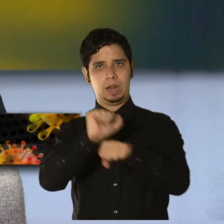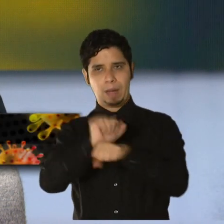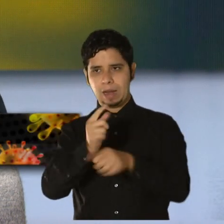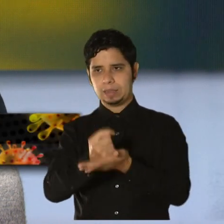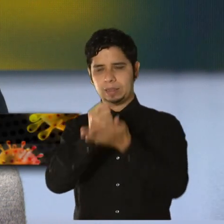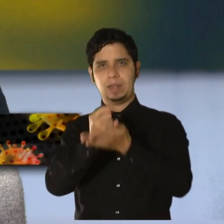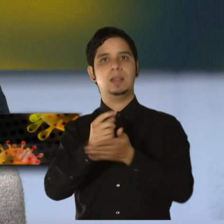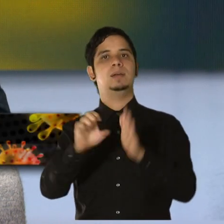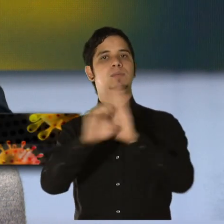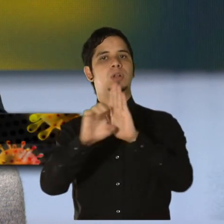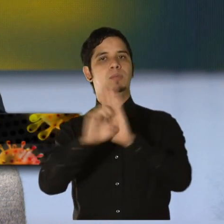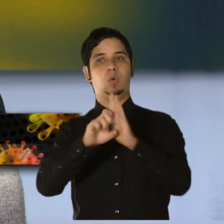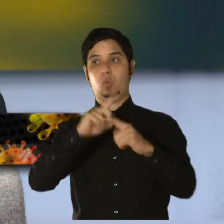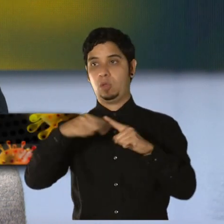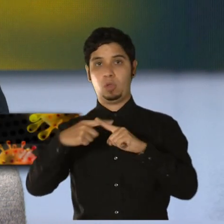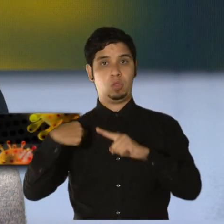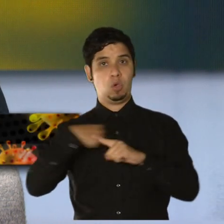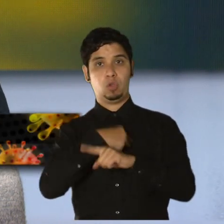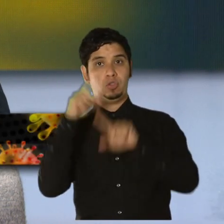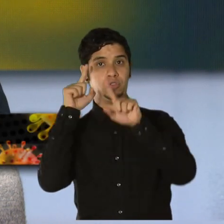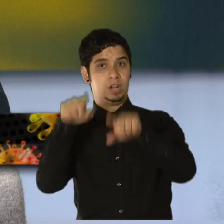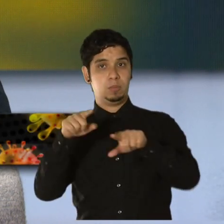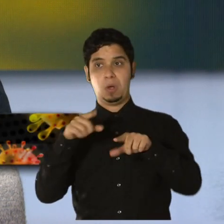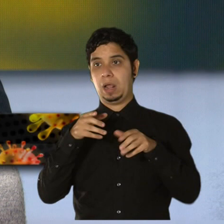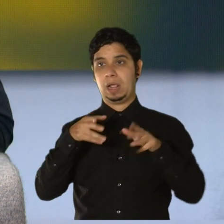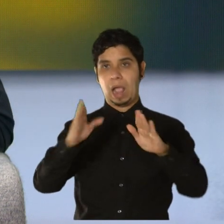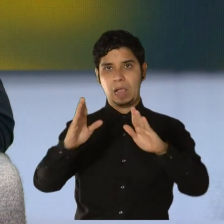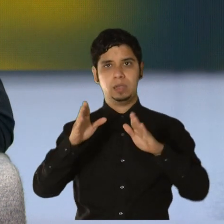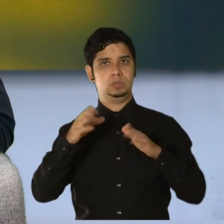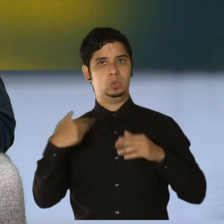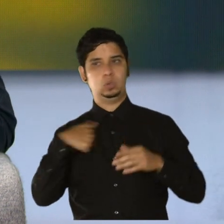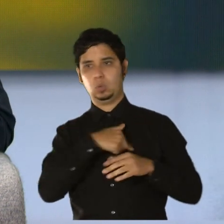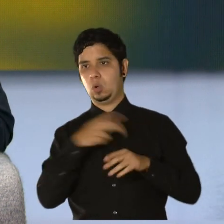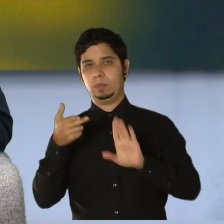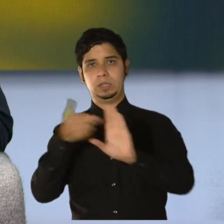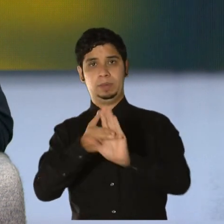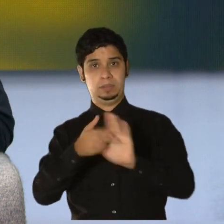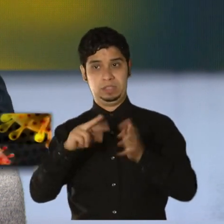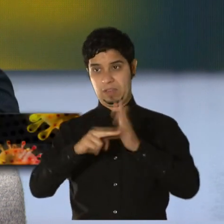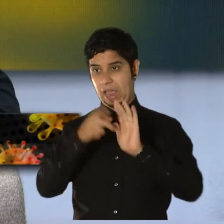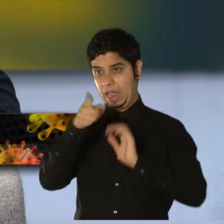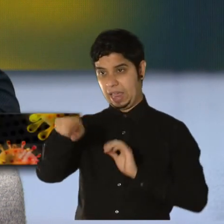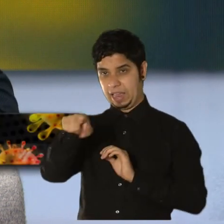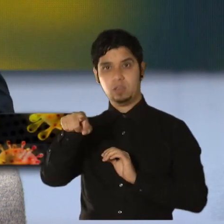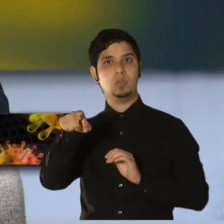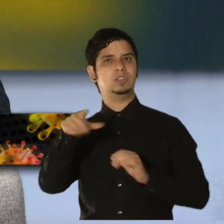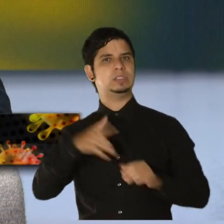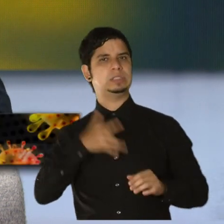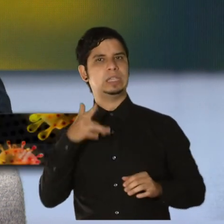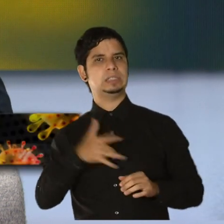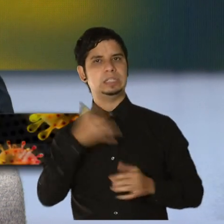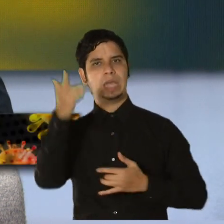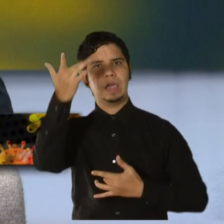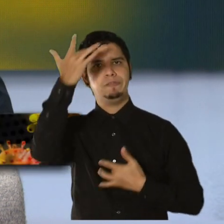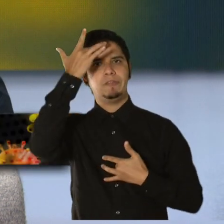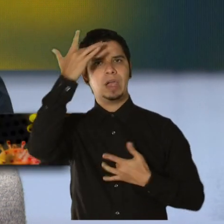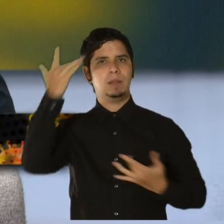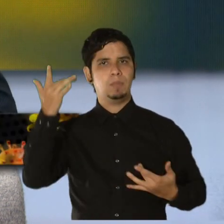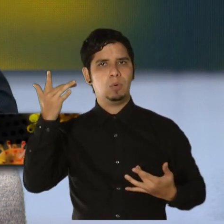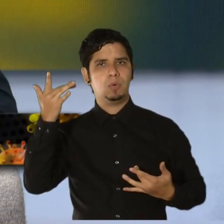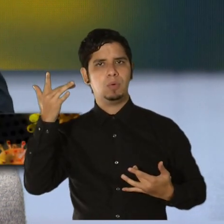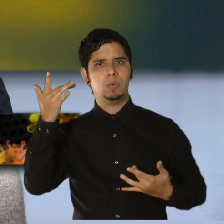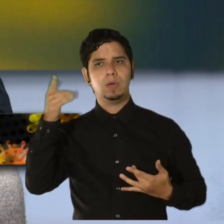salimos a la calle, cuando salimos a trabajar con nuestros participantes, ellos nos mencionan, ¿verdad?, de que se sienten enfermos, de que